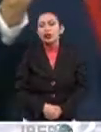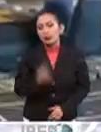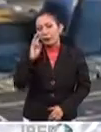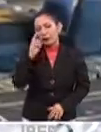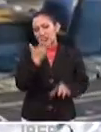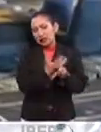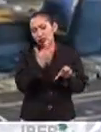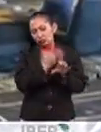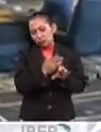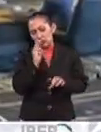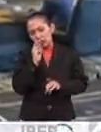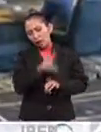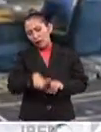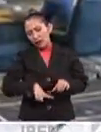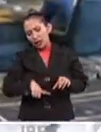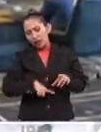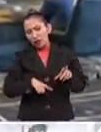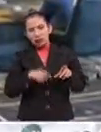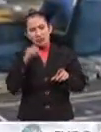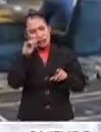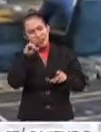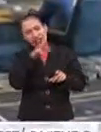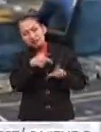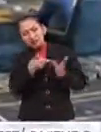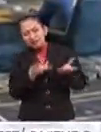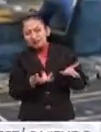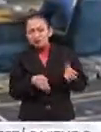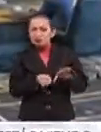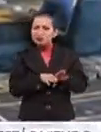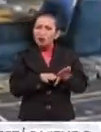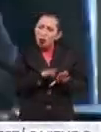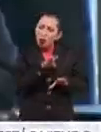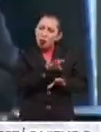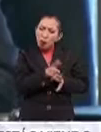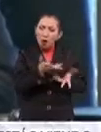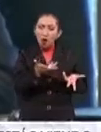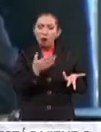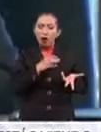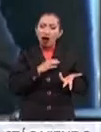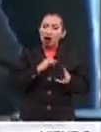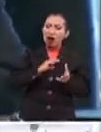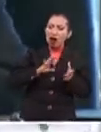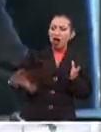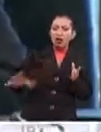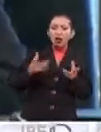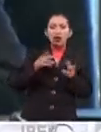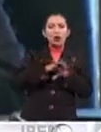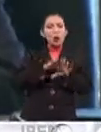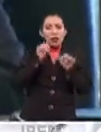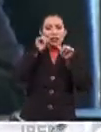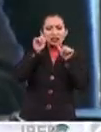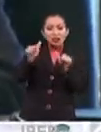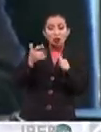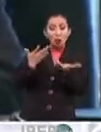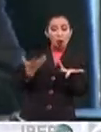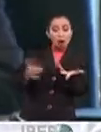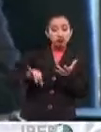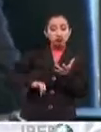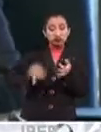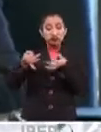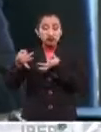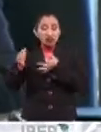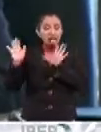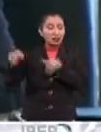gobierno de los Estados Unidos ha mostrado de alguna forma un desprecio, una falta de atención y falta de